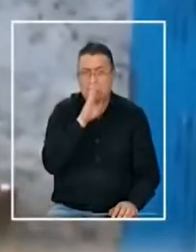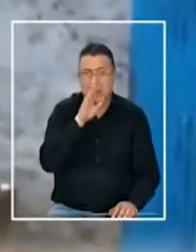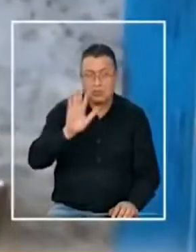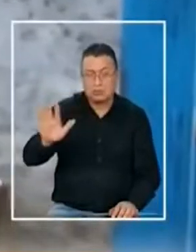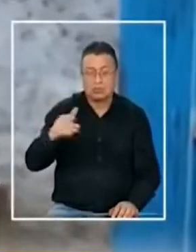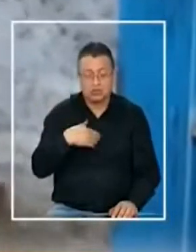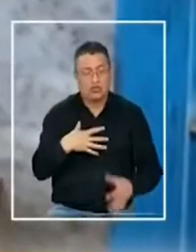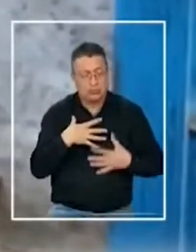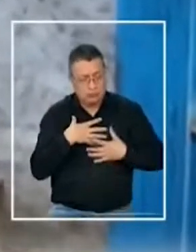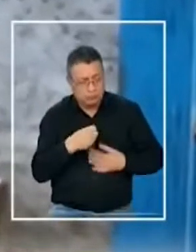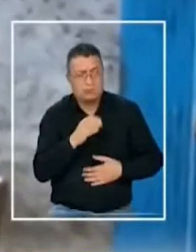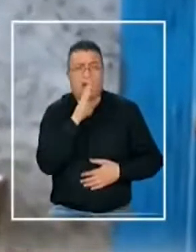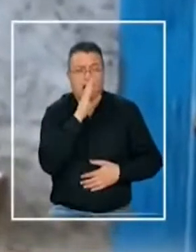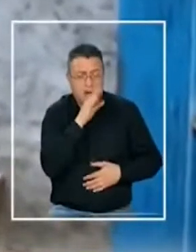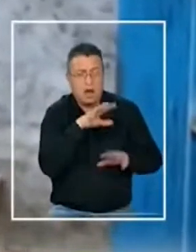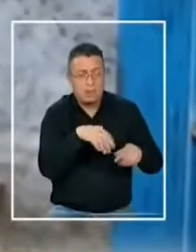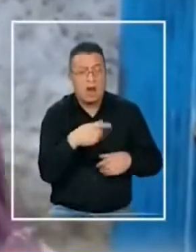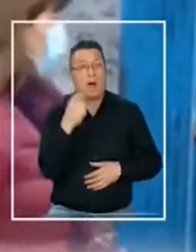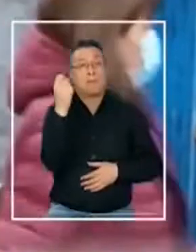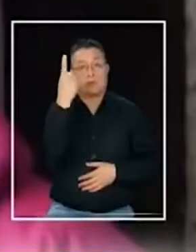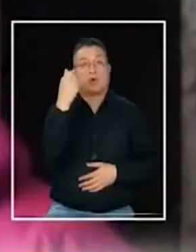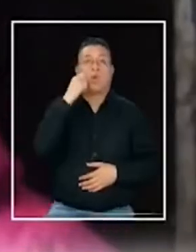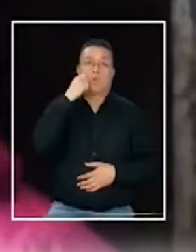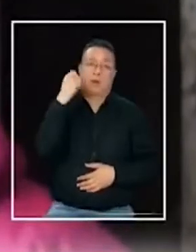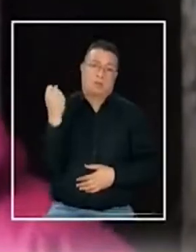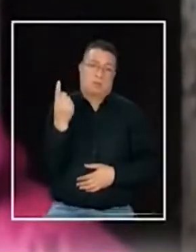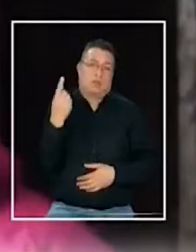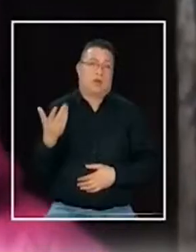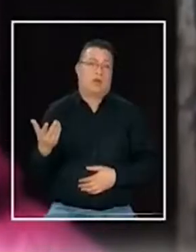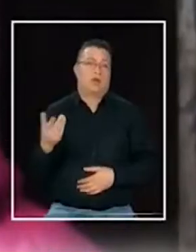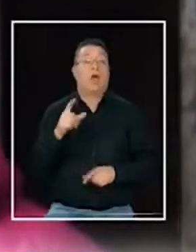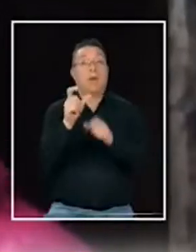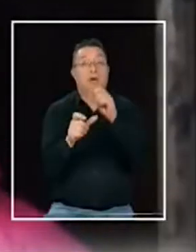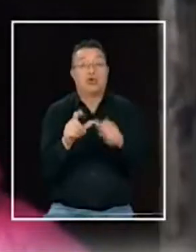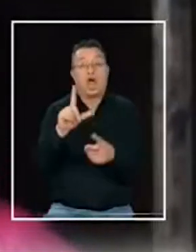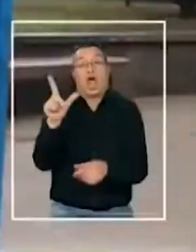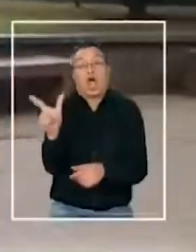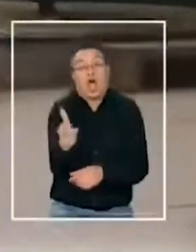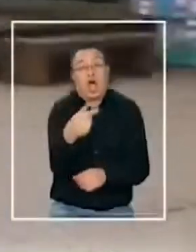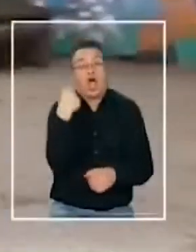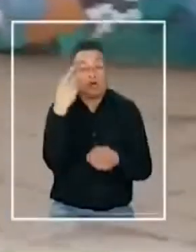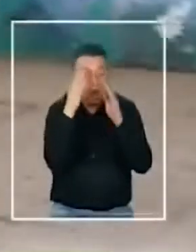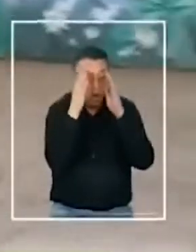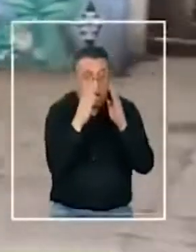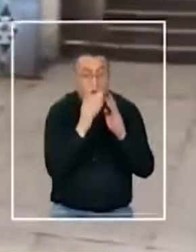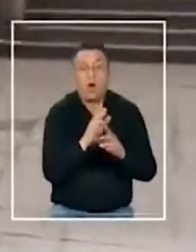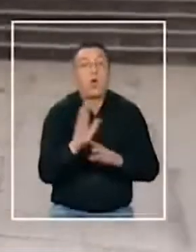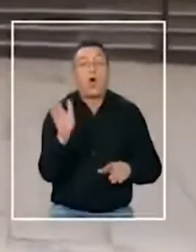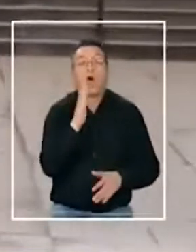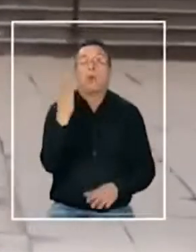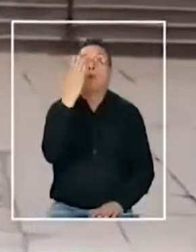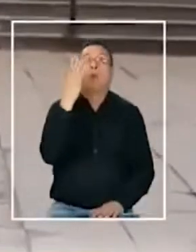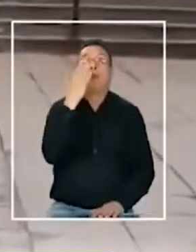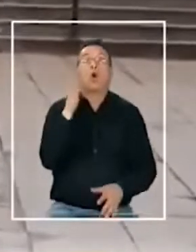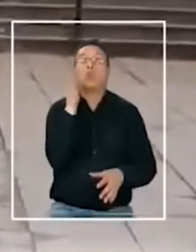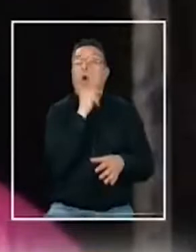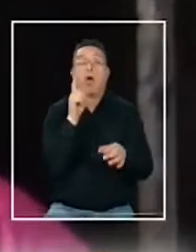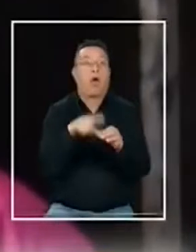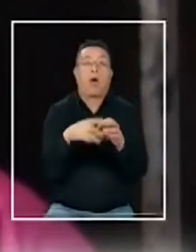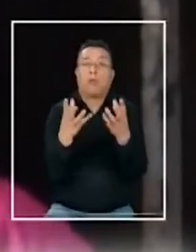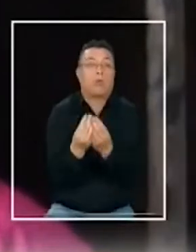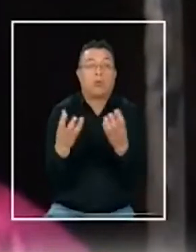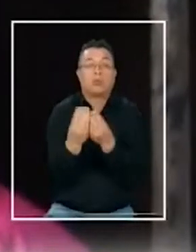a los animales, pero primero estamos nosotros. Hay muchas personas que esperan por mucho tiempo, una hora para ser atendido. Y cuando uno viene, que